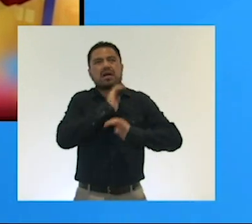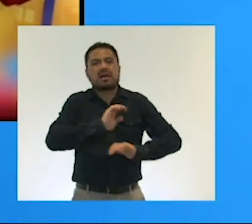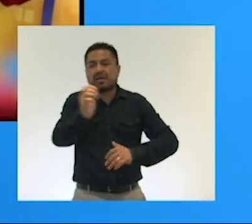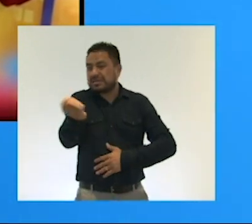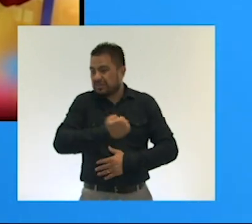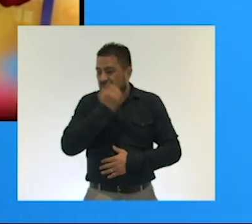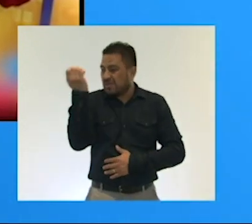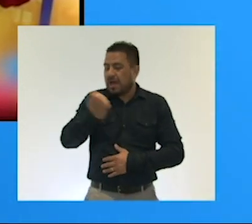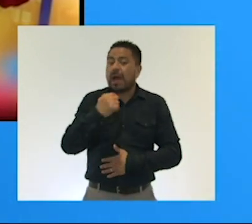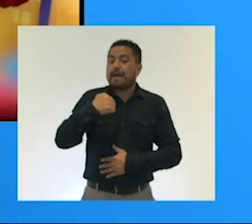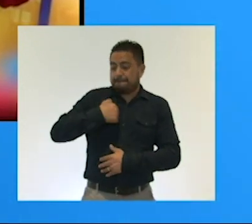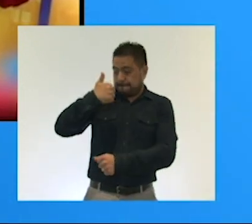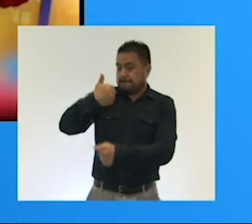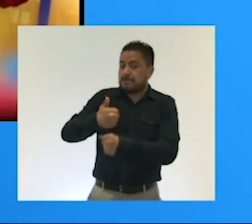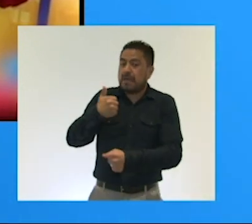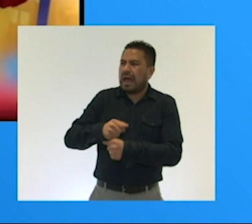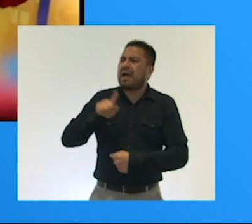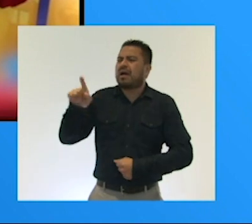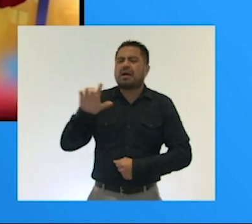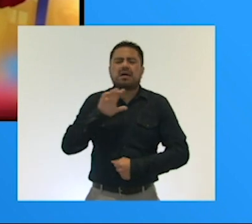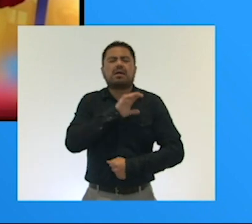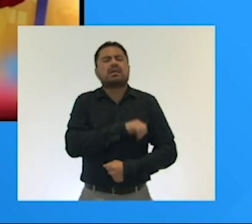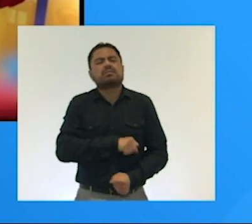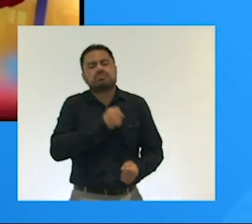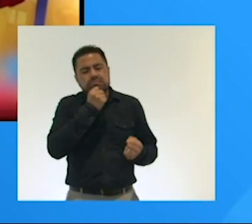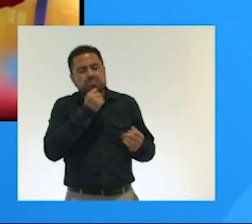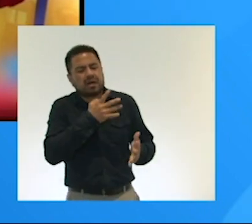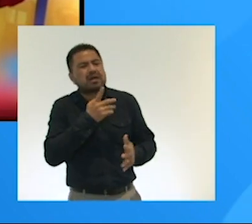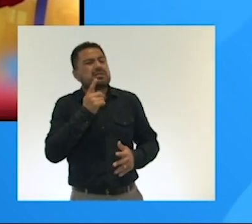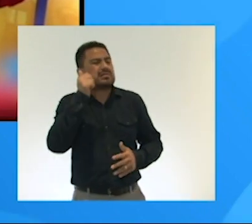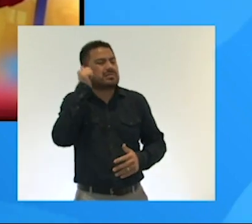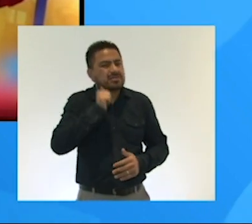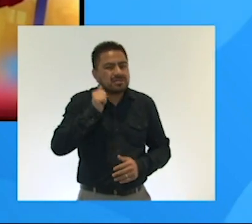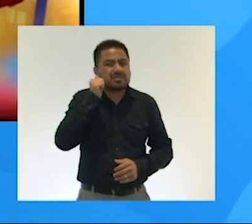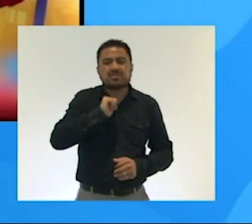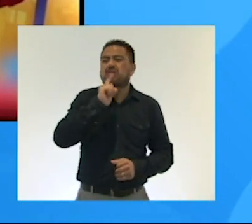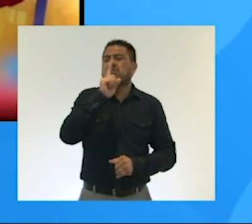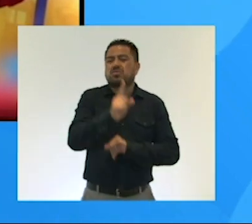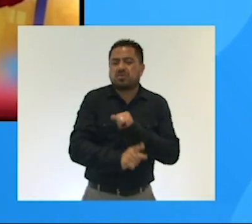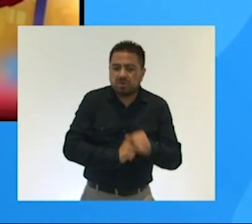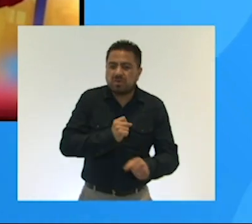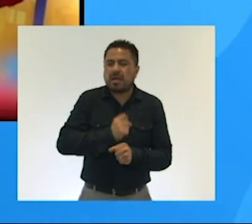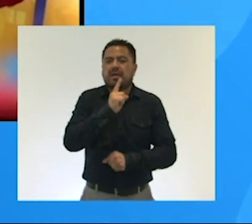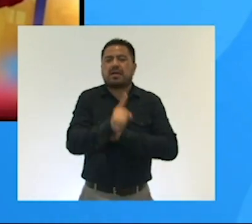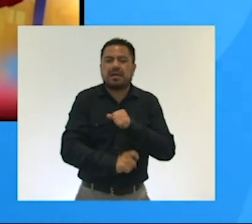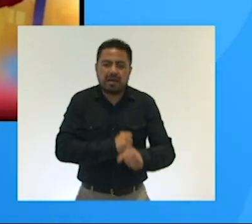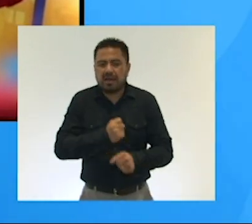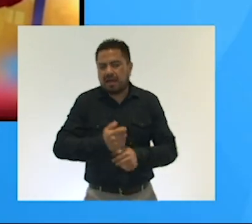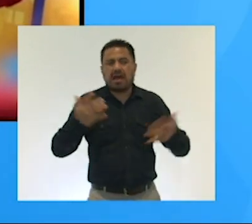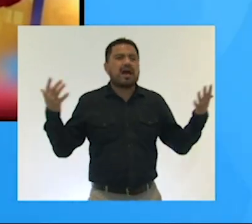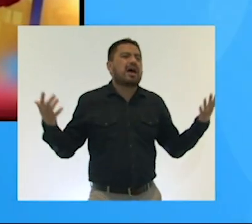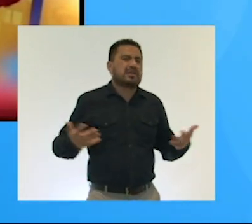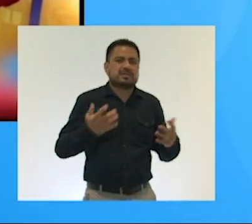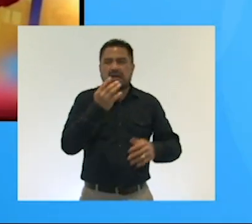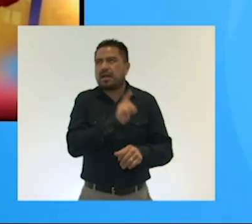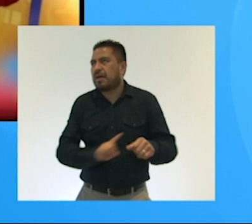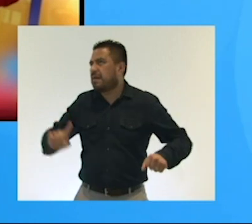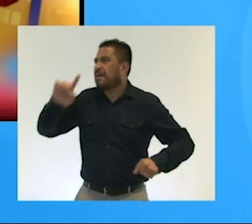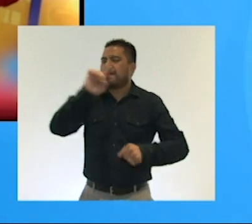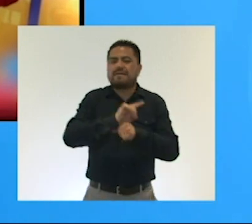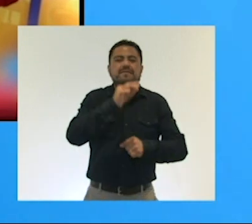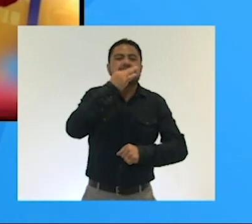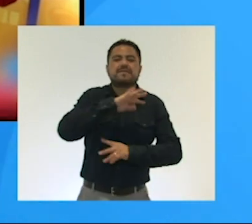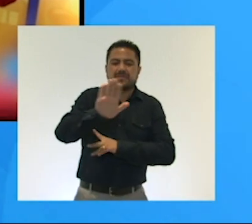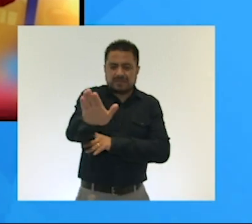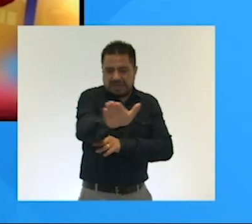escolar. A mi abuelita le gustó tanto que cada temporada quiere que lo baile en las fiestas patrias. Y por